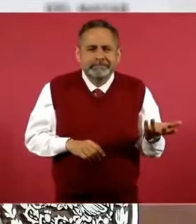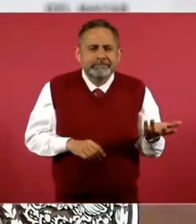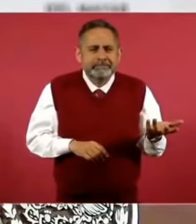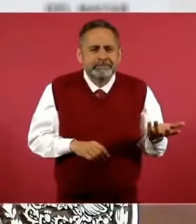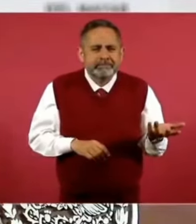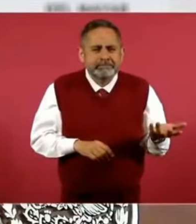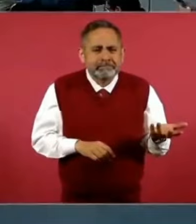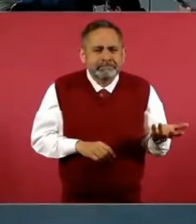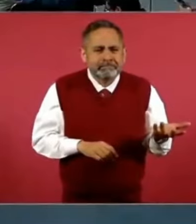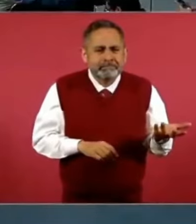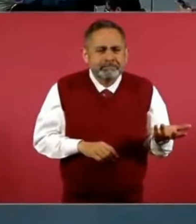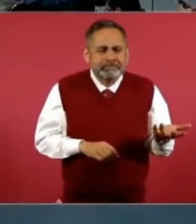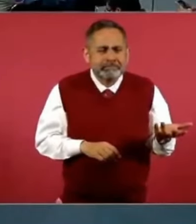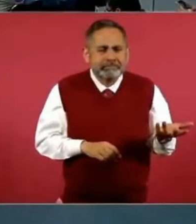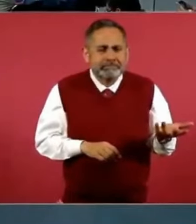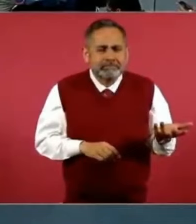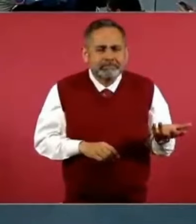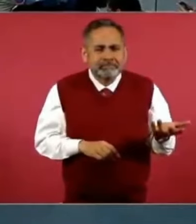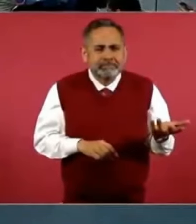de